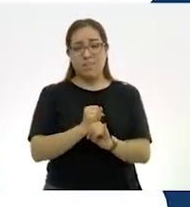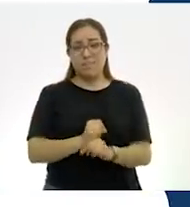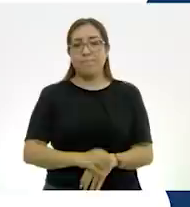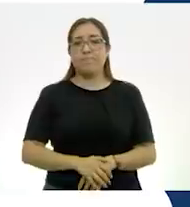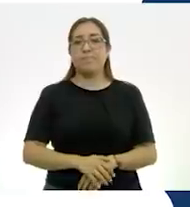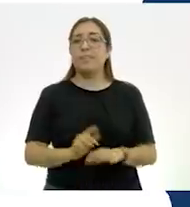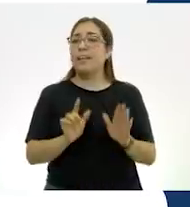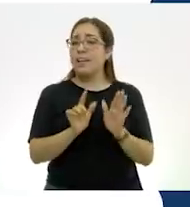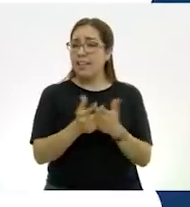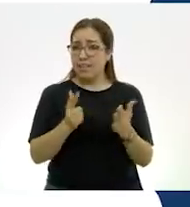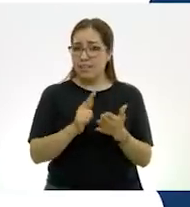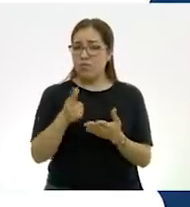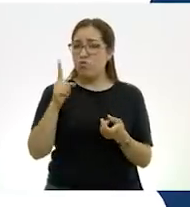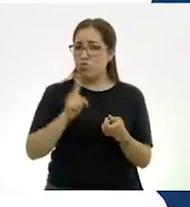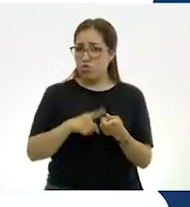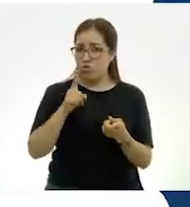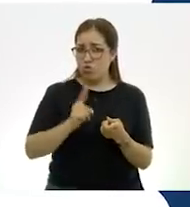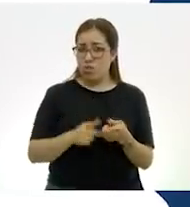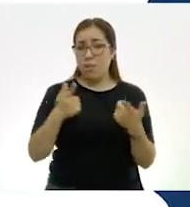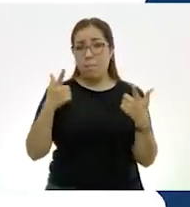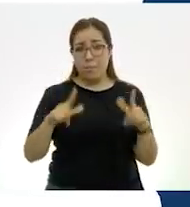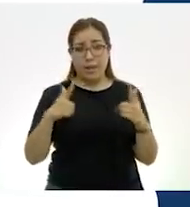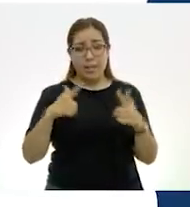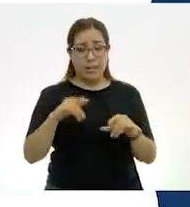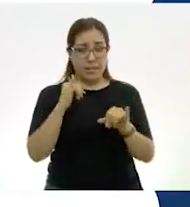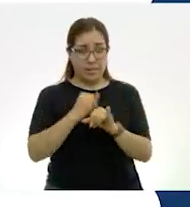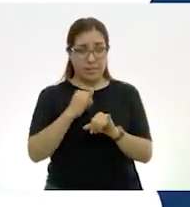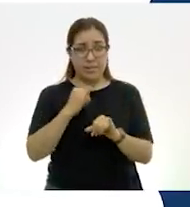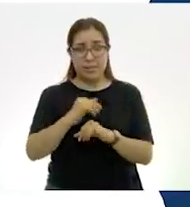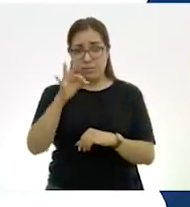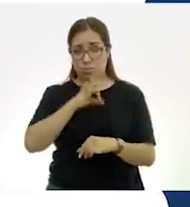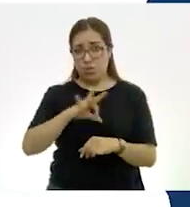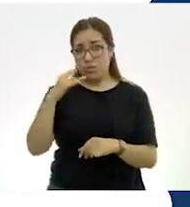puedes encontrar los libros de texto en la página